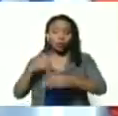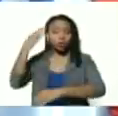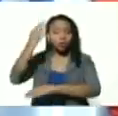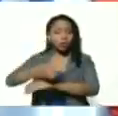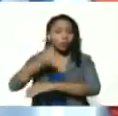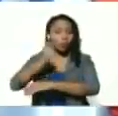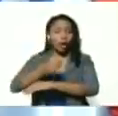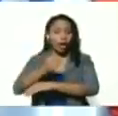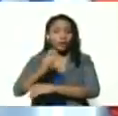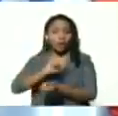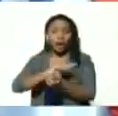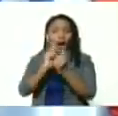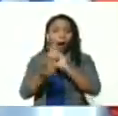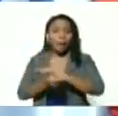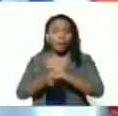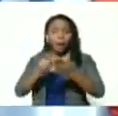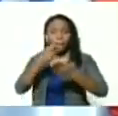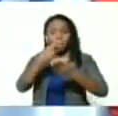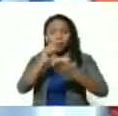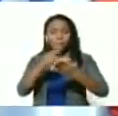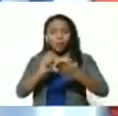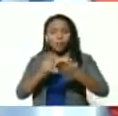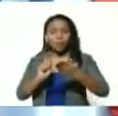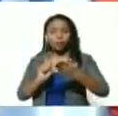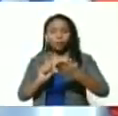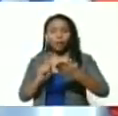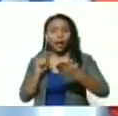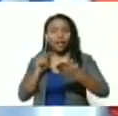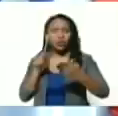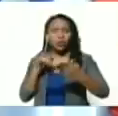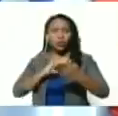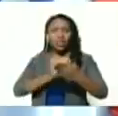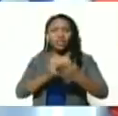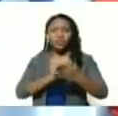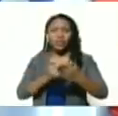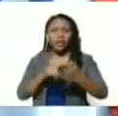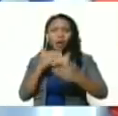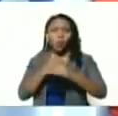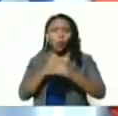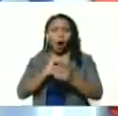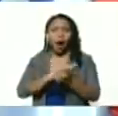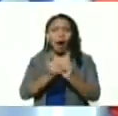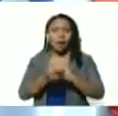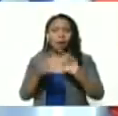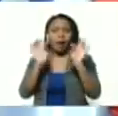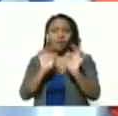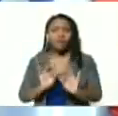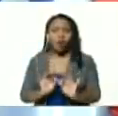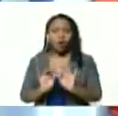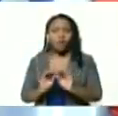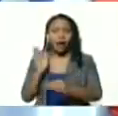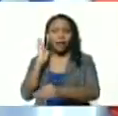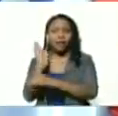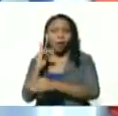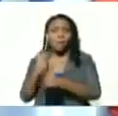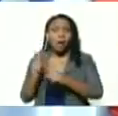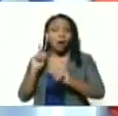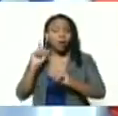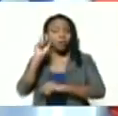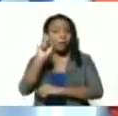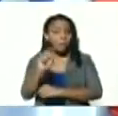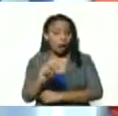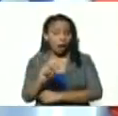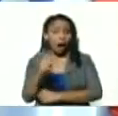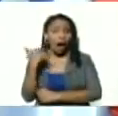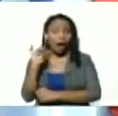cambia, vamos a decir, la calificación, es su, vamos a decir, su autonomía de hacerlo, pero también